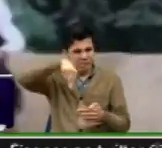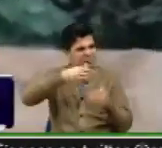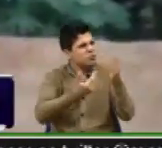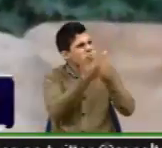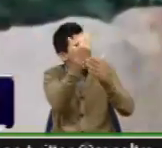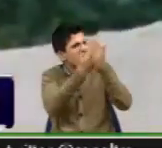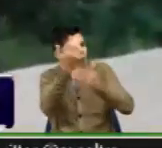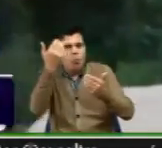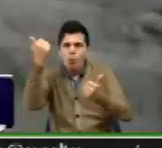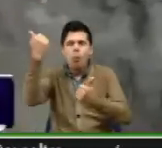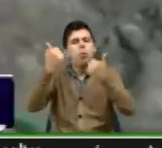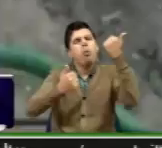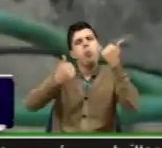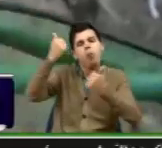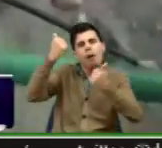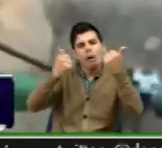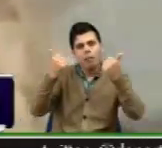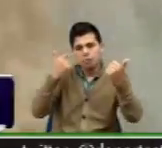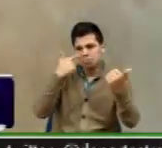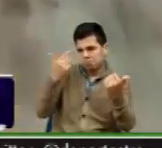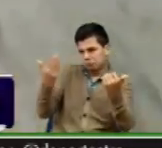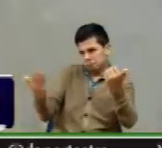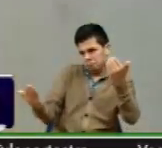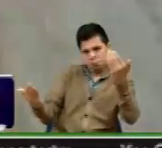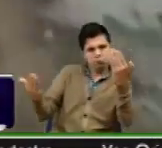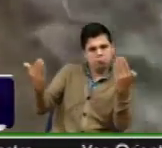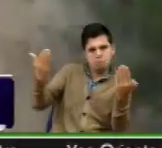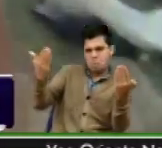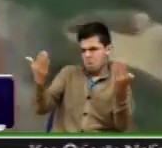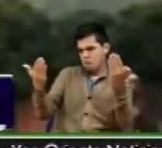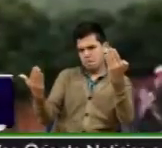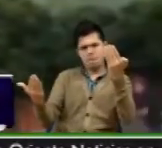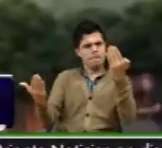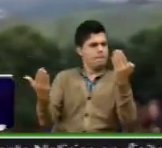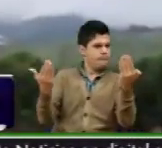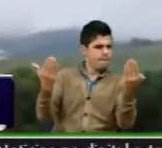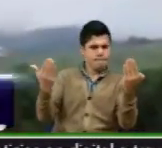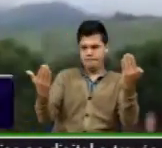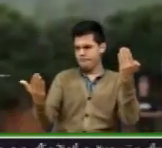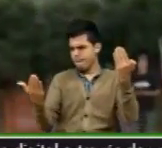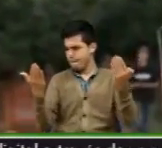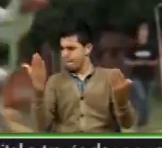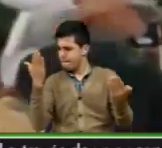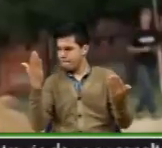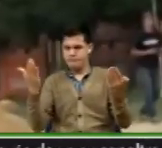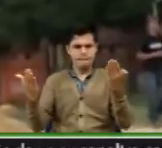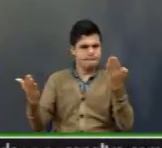es retratar las diferentes maneras de ser y vivir de la gente de Bucaramanga y el departamento.